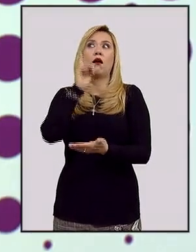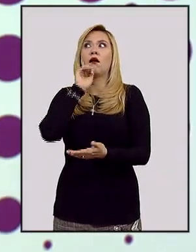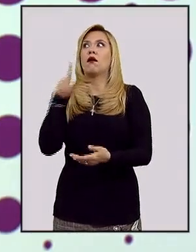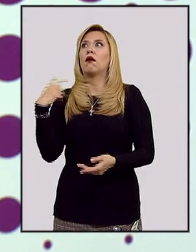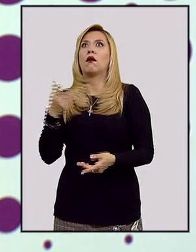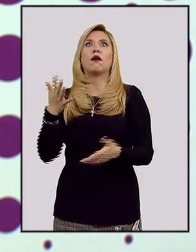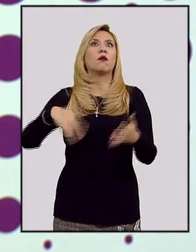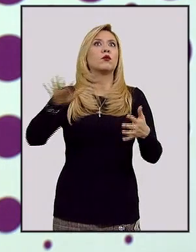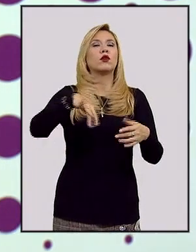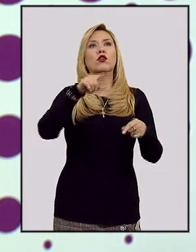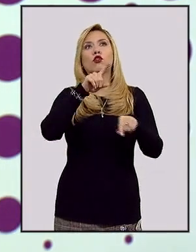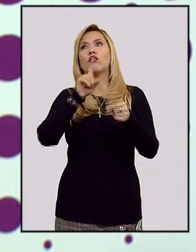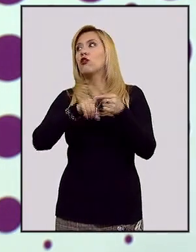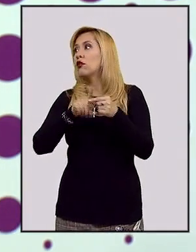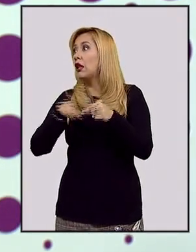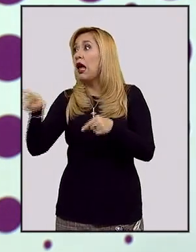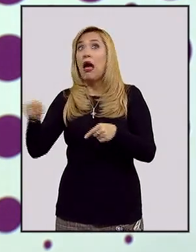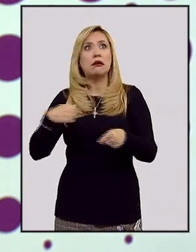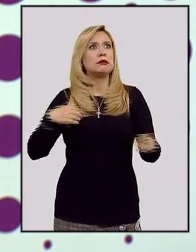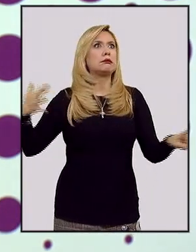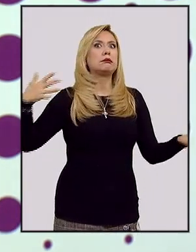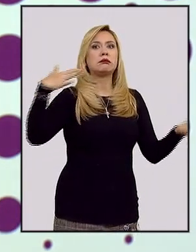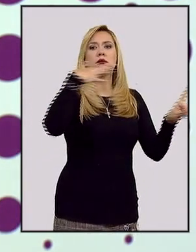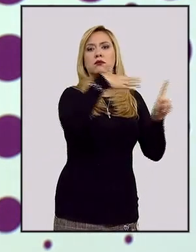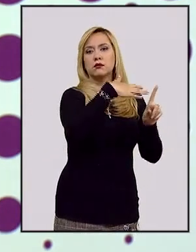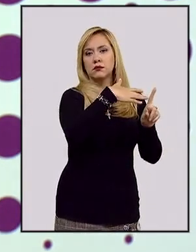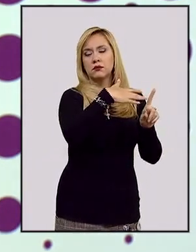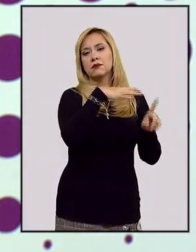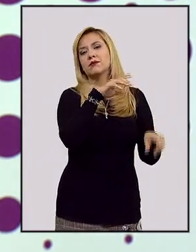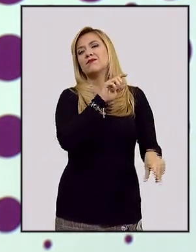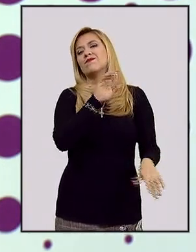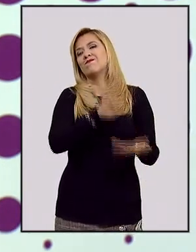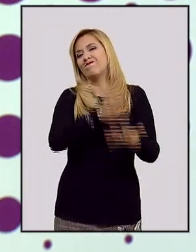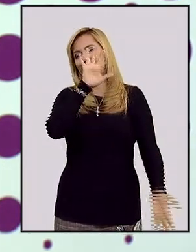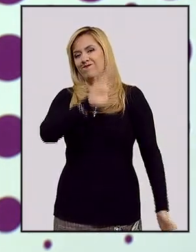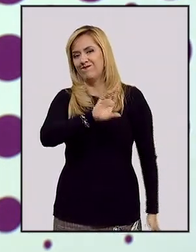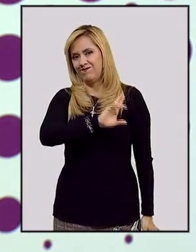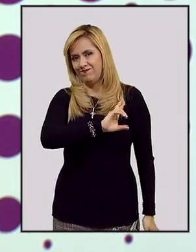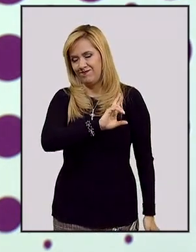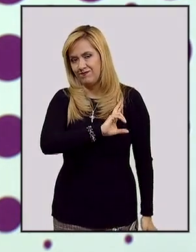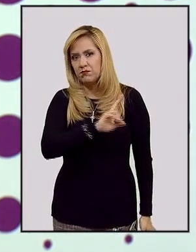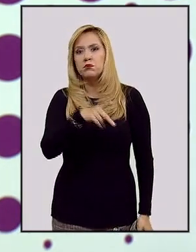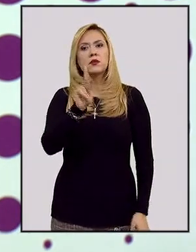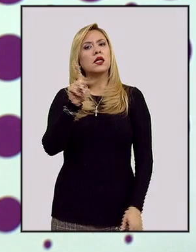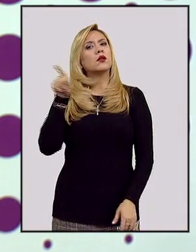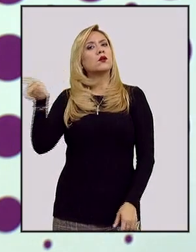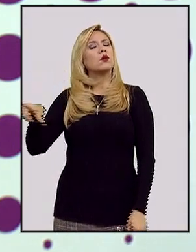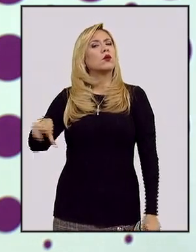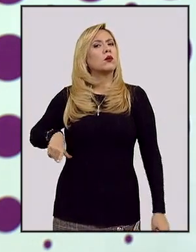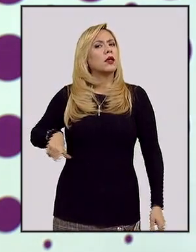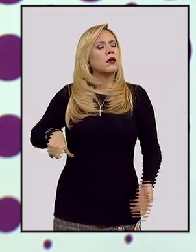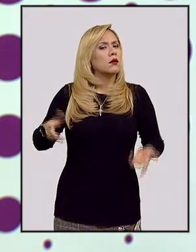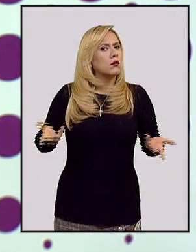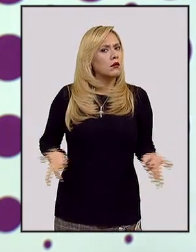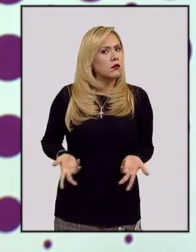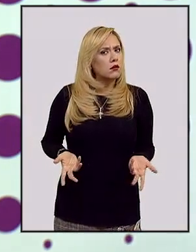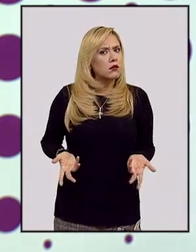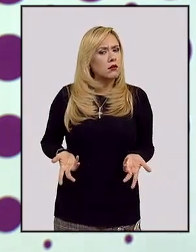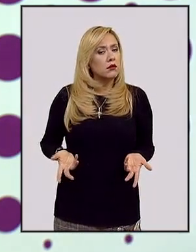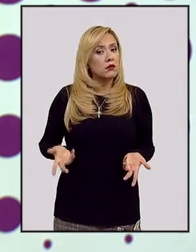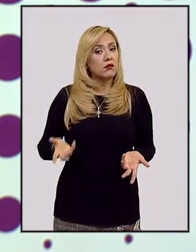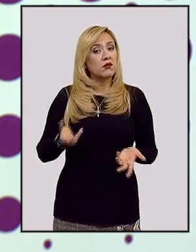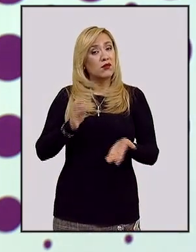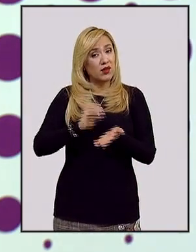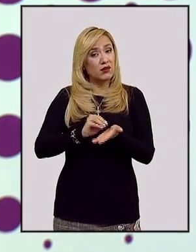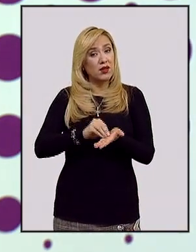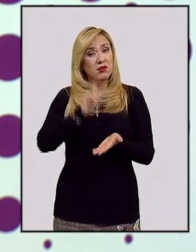pero evidentemente pues estamos hablando en medicina privada principalmente, ¿no? Pero ¿qué pasa en la medicina pública? Todavía las mujeres